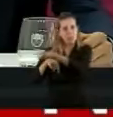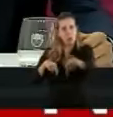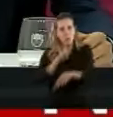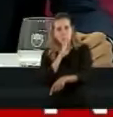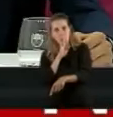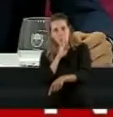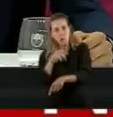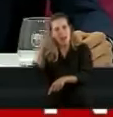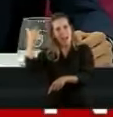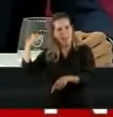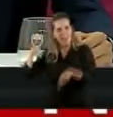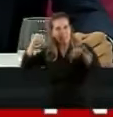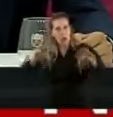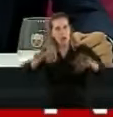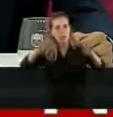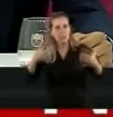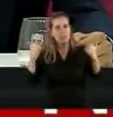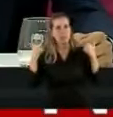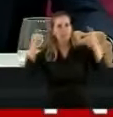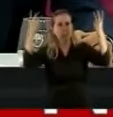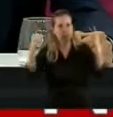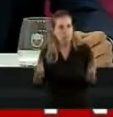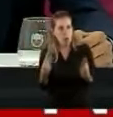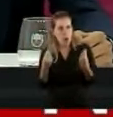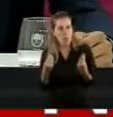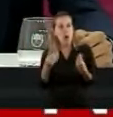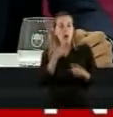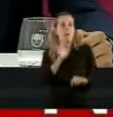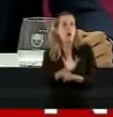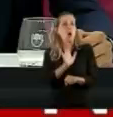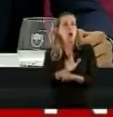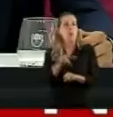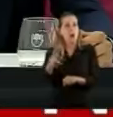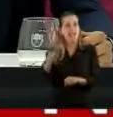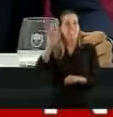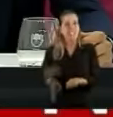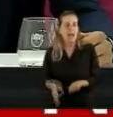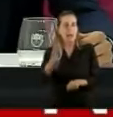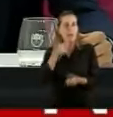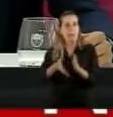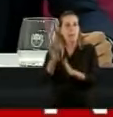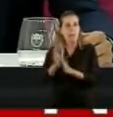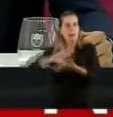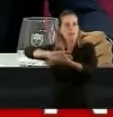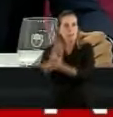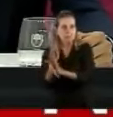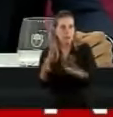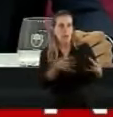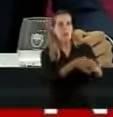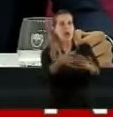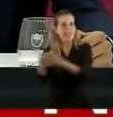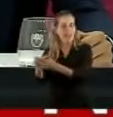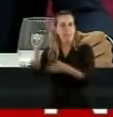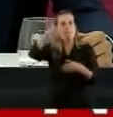ahora sí reaccionaron porque se estaba terminando su negocio que conducían o conducen